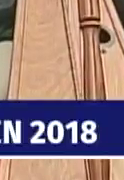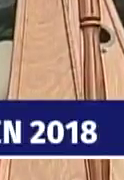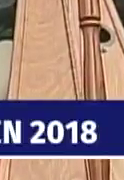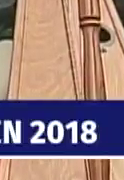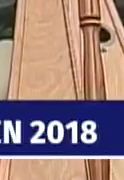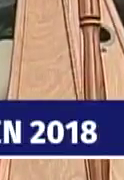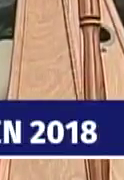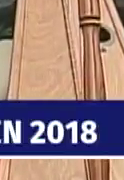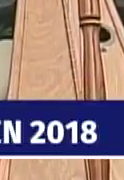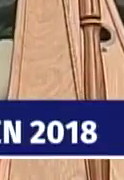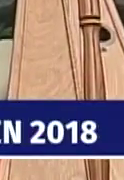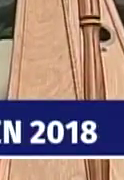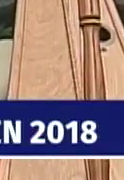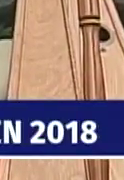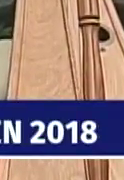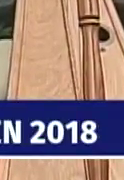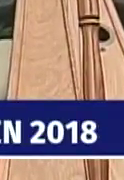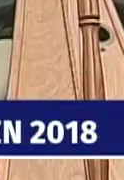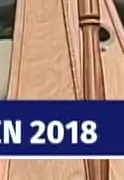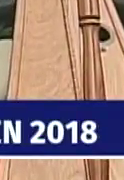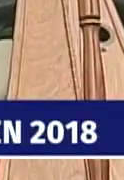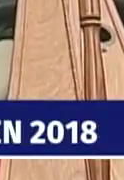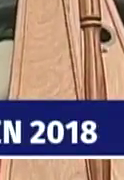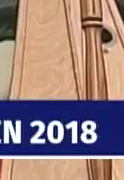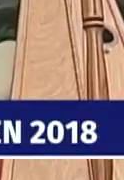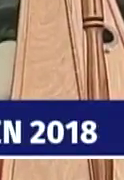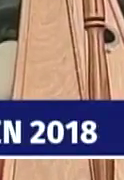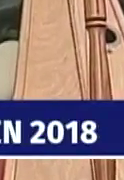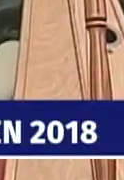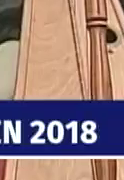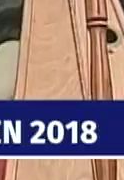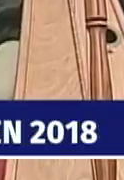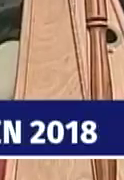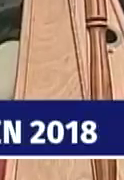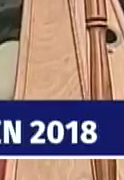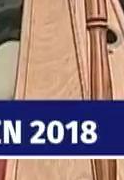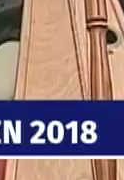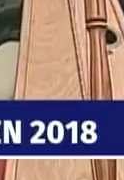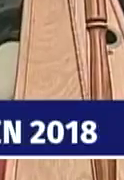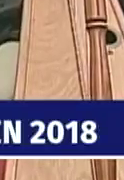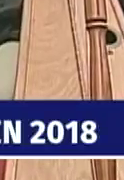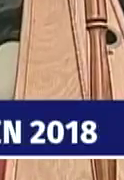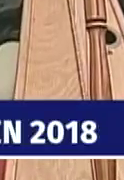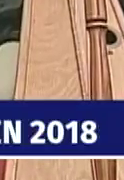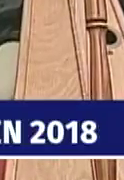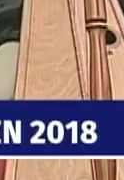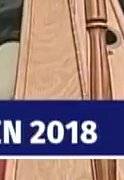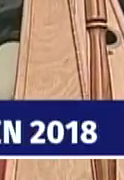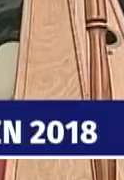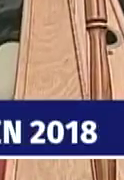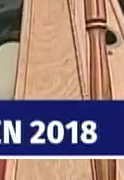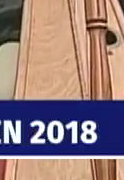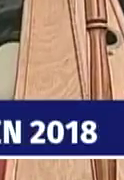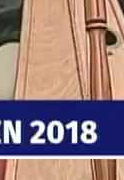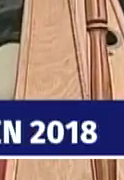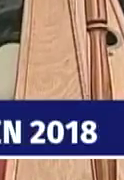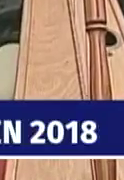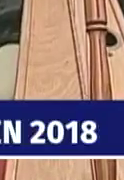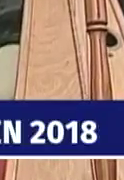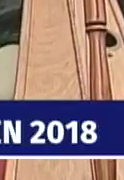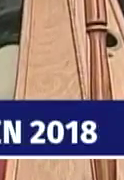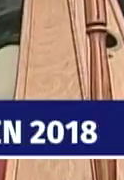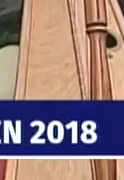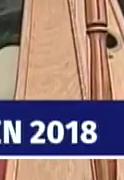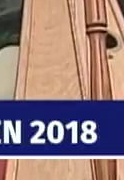Internacional del Libro. Invitados de diferentes países, de diferentes continentes, han dicho presente en esta edición